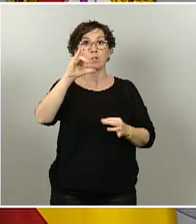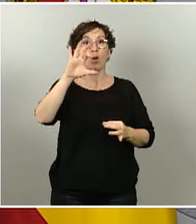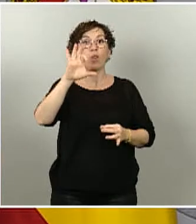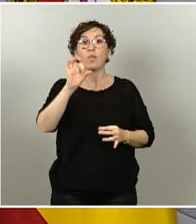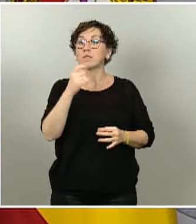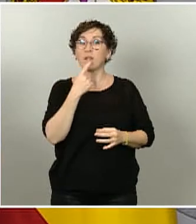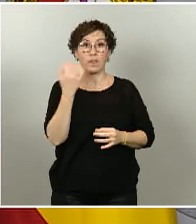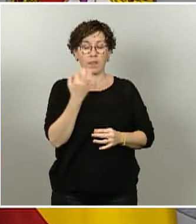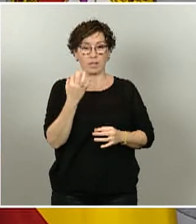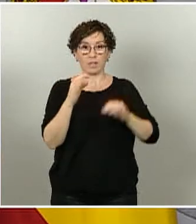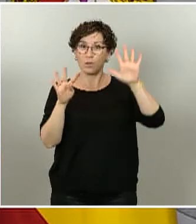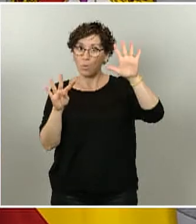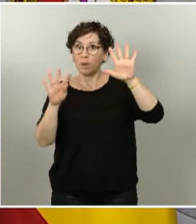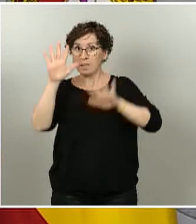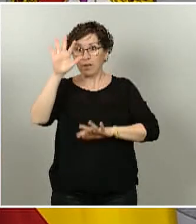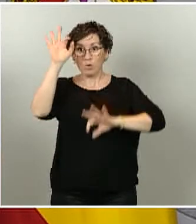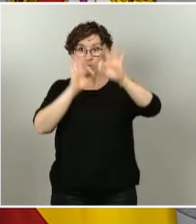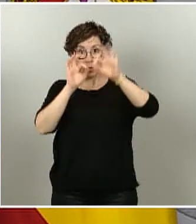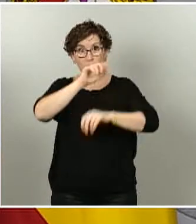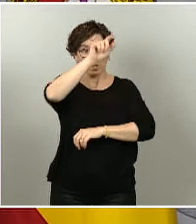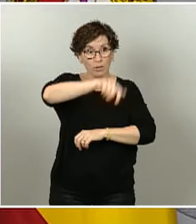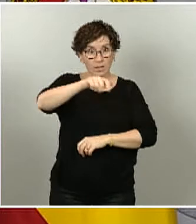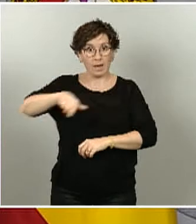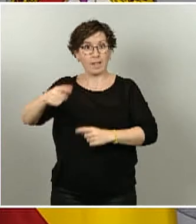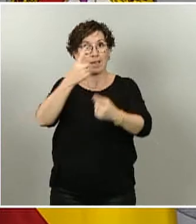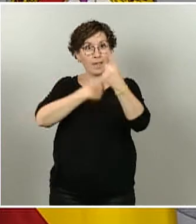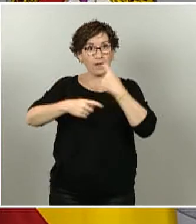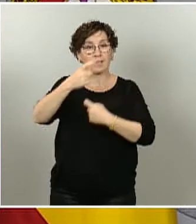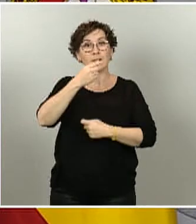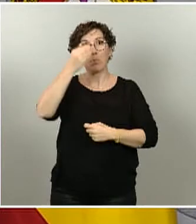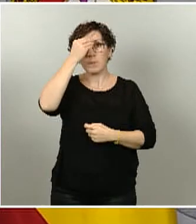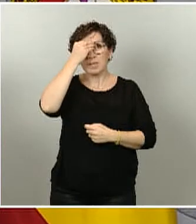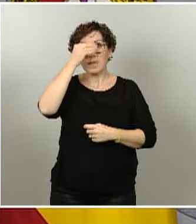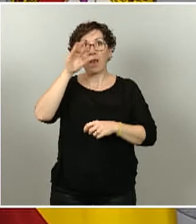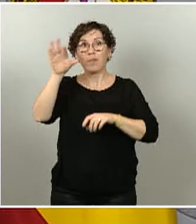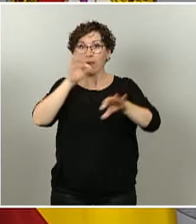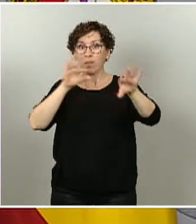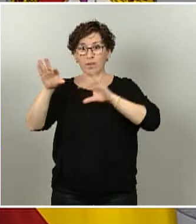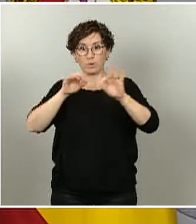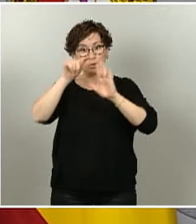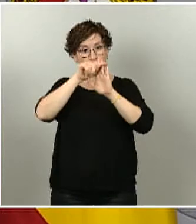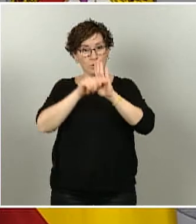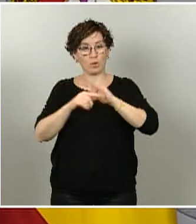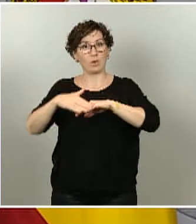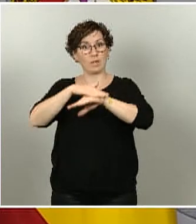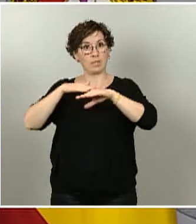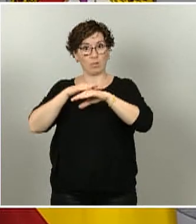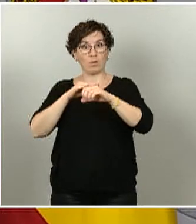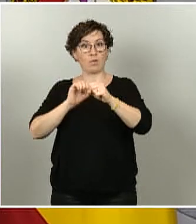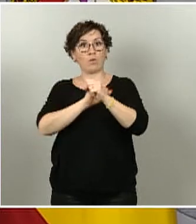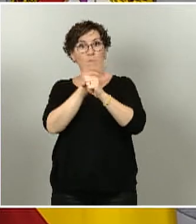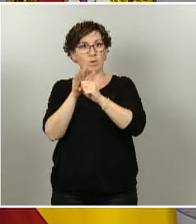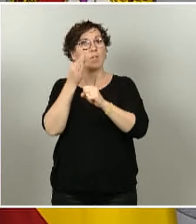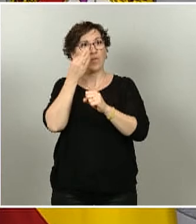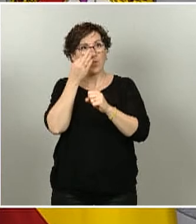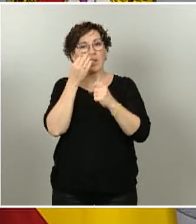95% de las personas encuestadas creen que las medidas adoptadas en España ante el COVID-19 han sido o necesarias o muy necesarias,